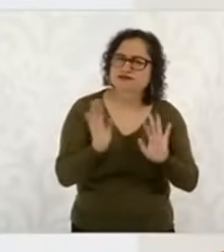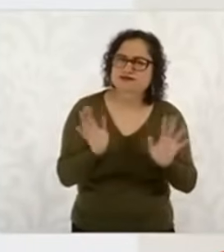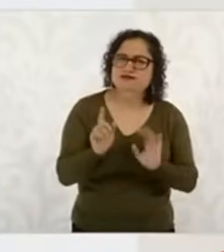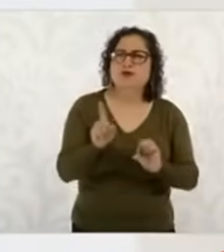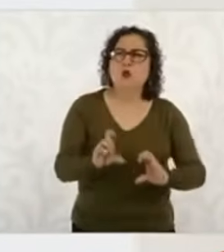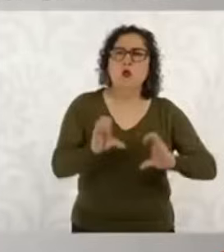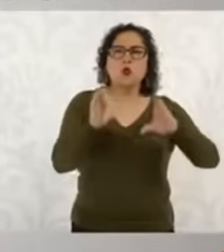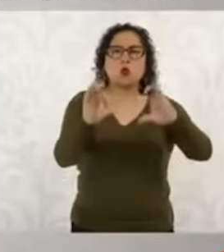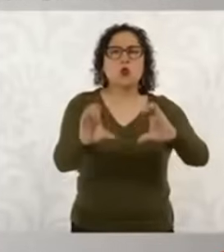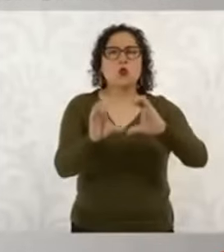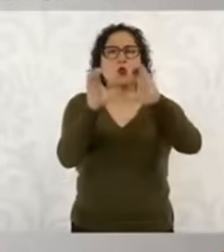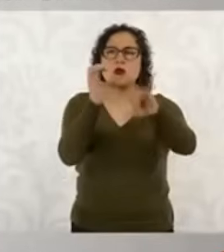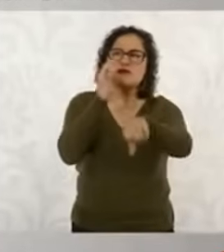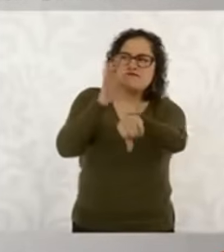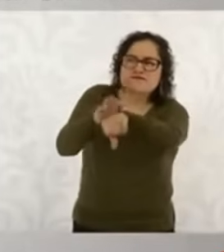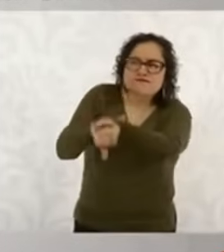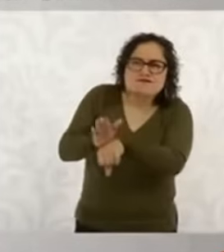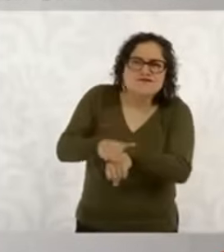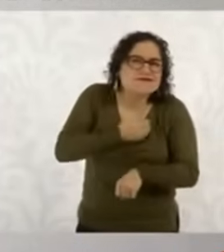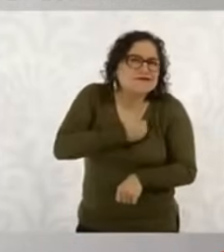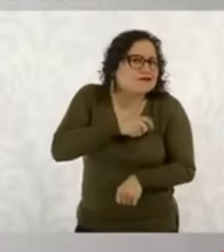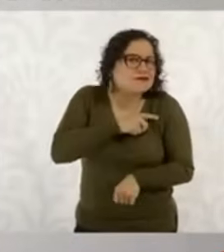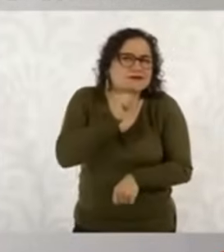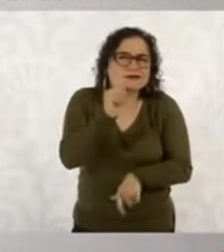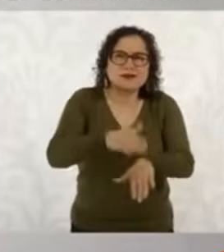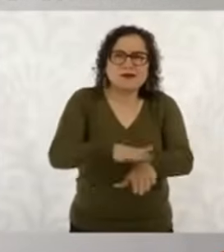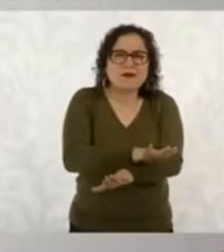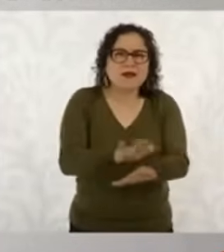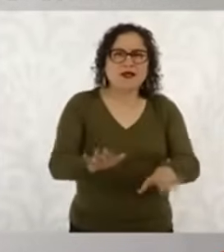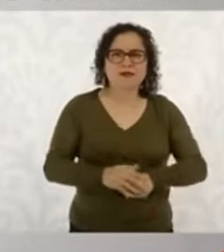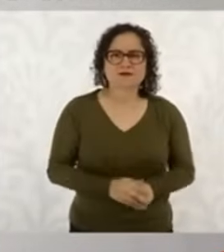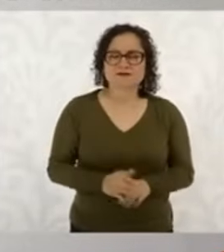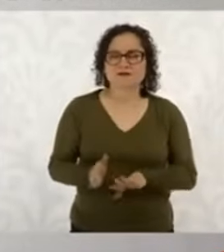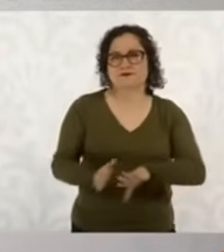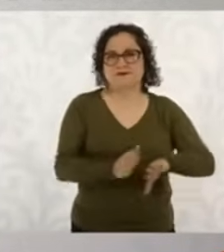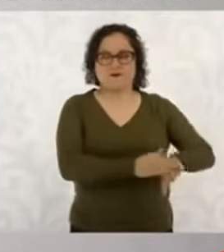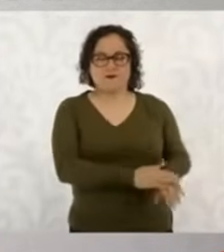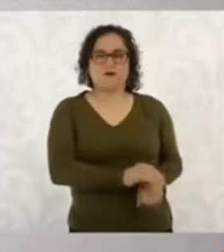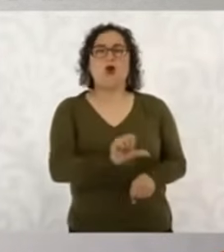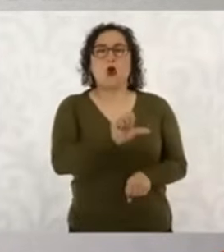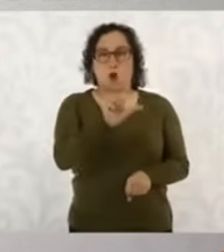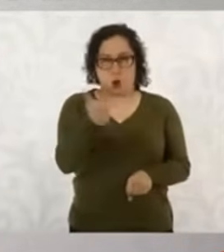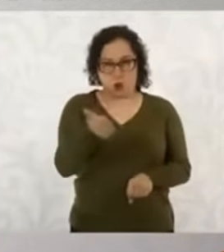otro componente tiene? Seguir rescatando Pemex.